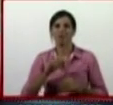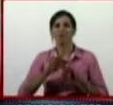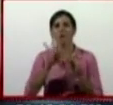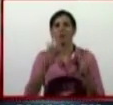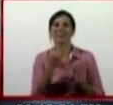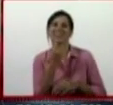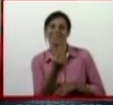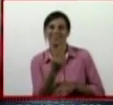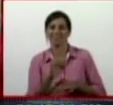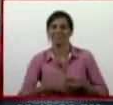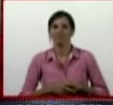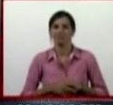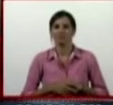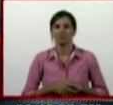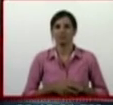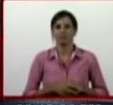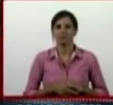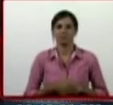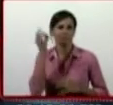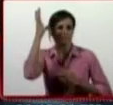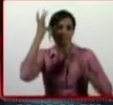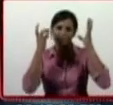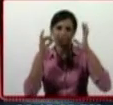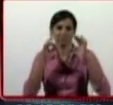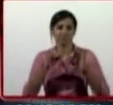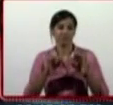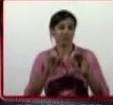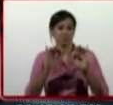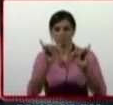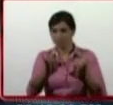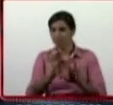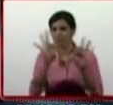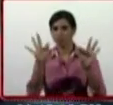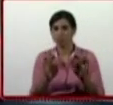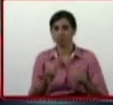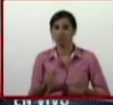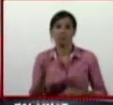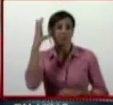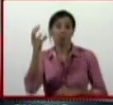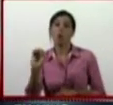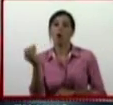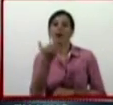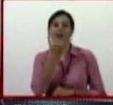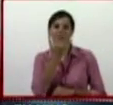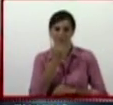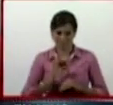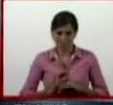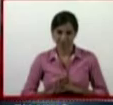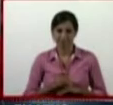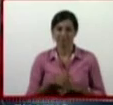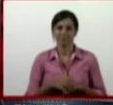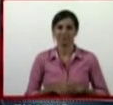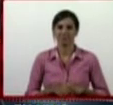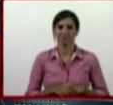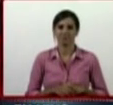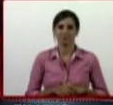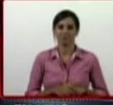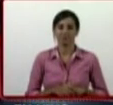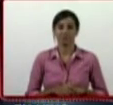En las dos modalidades inventan lo mismo. Inventamos o erramos. Y este